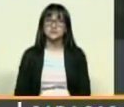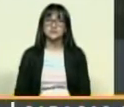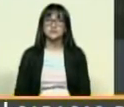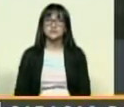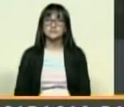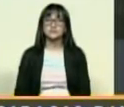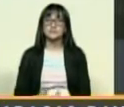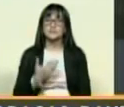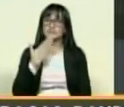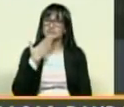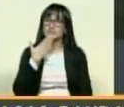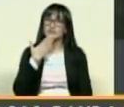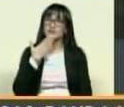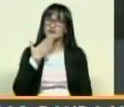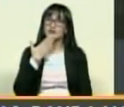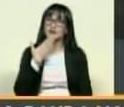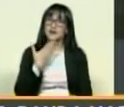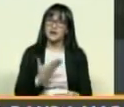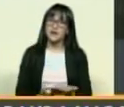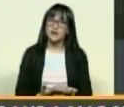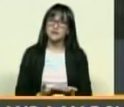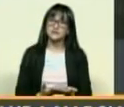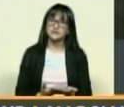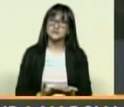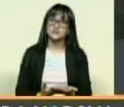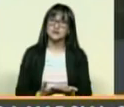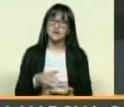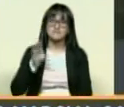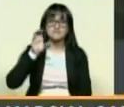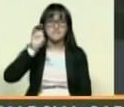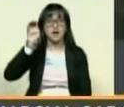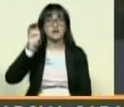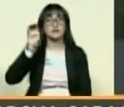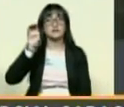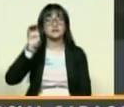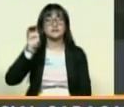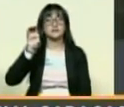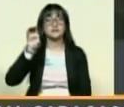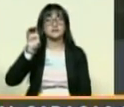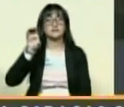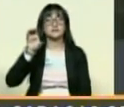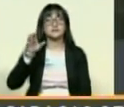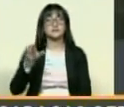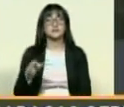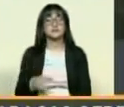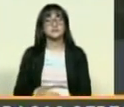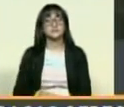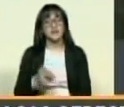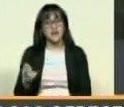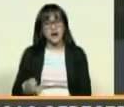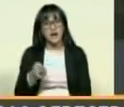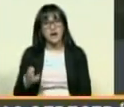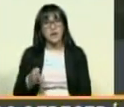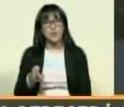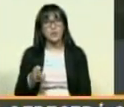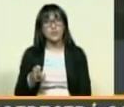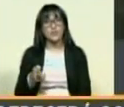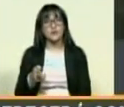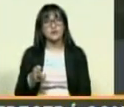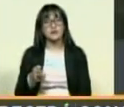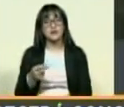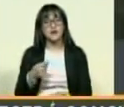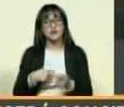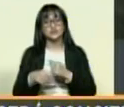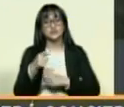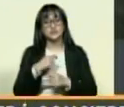agradecimiento de la República de Nicaragua por haber sido electa a la presidencia de la mesa directiva de la Asociación